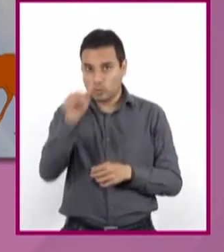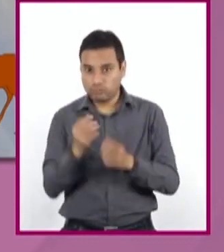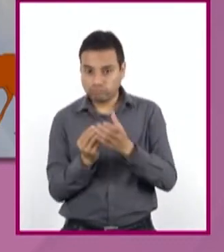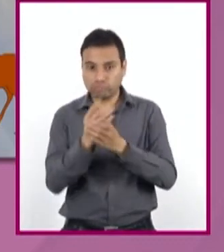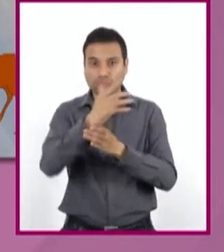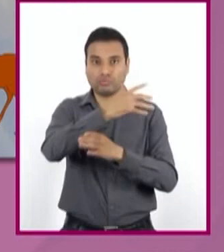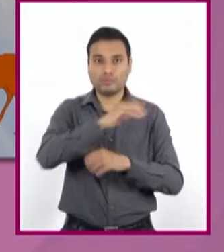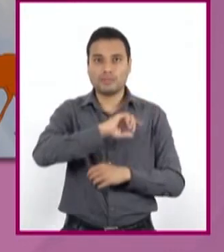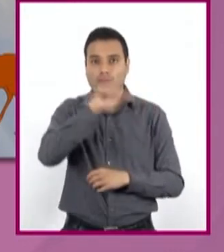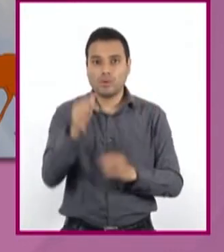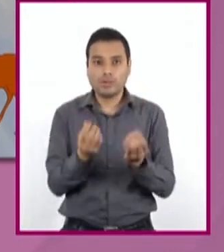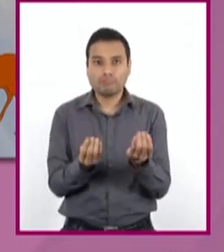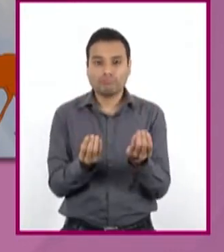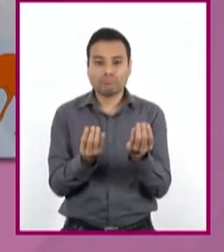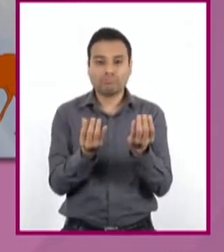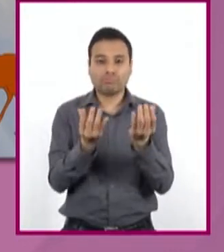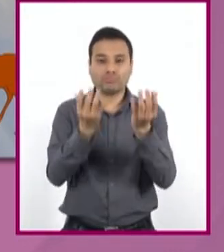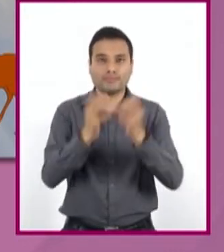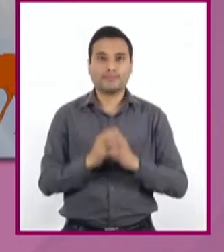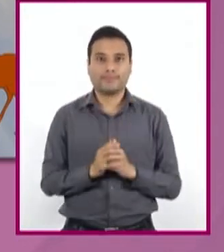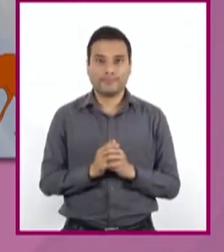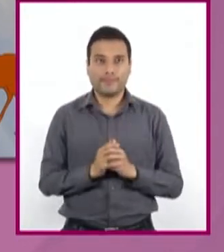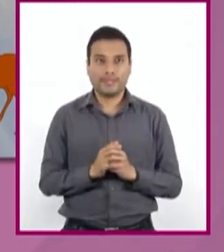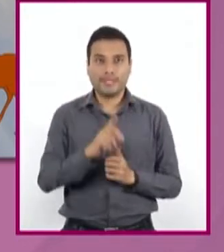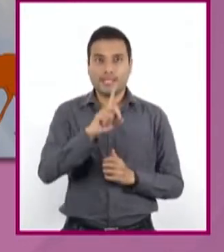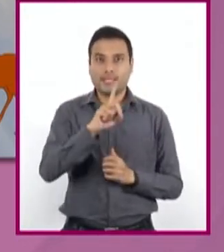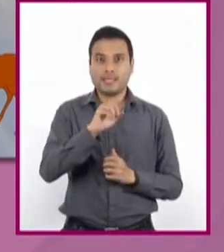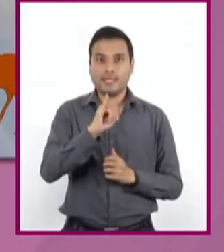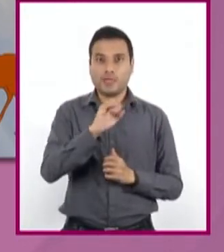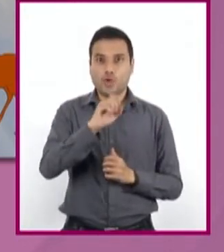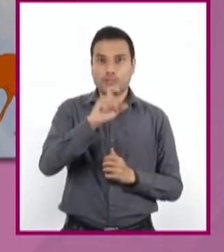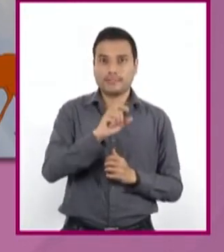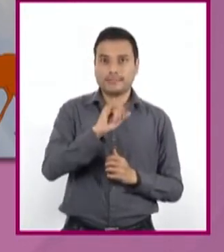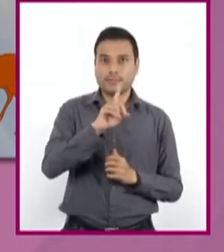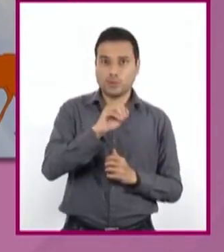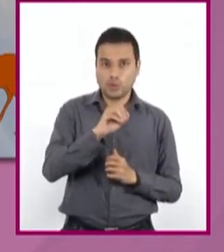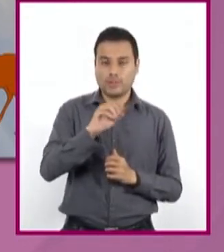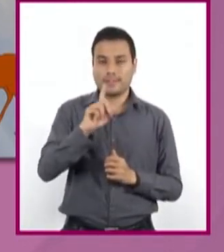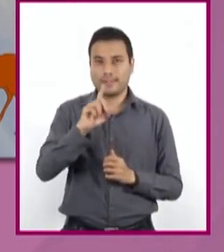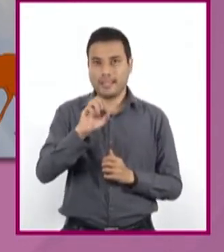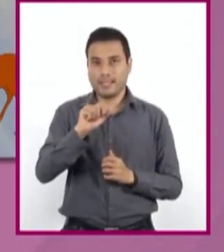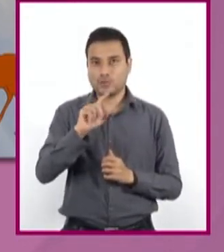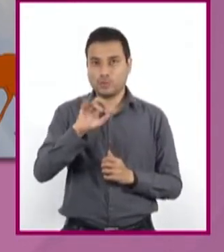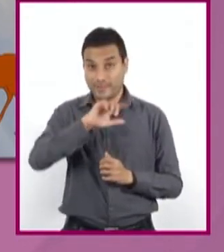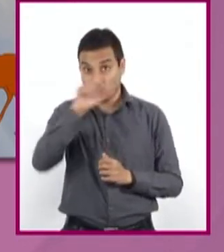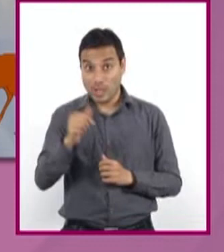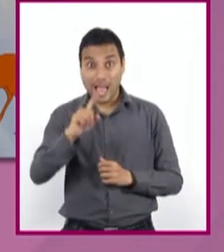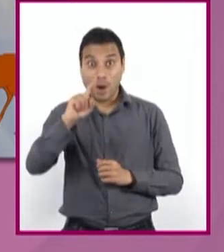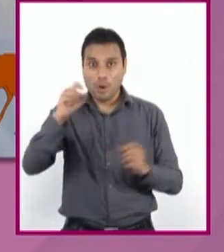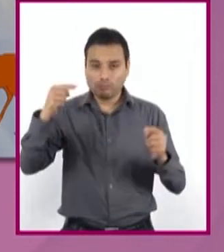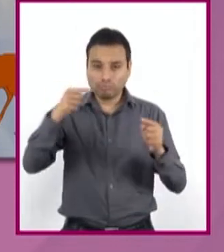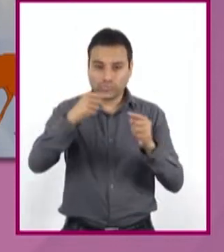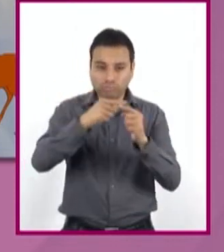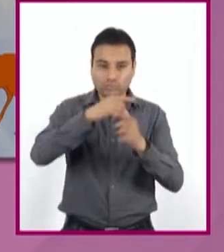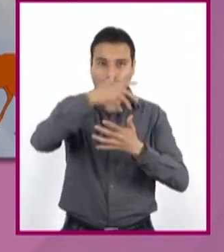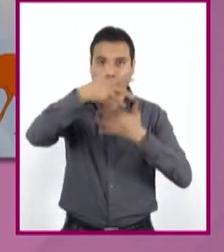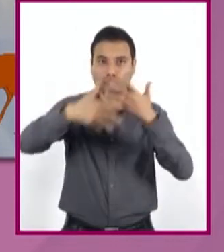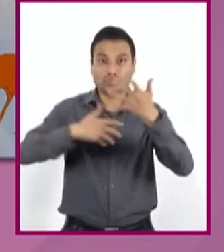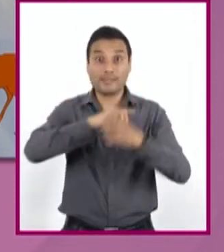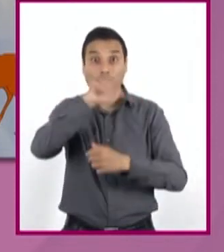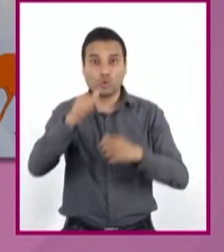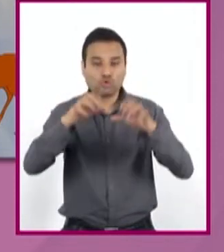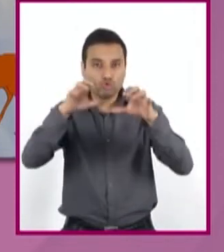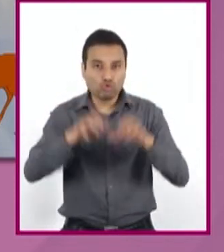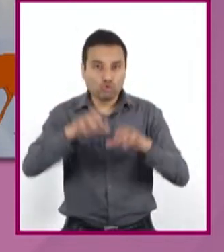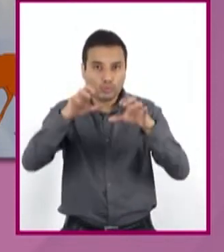la atmósfera como dióxido de azufre. Al combinarse con el vapor de agua, forma la lluvia ácida y llega